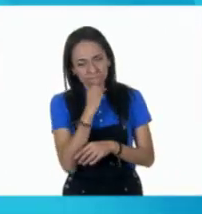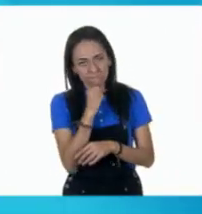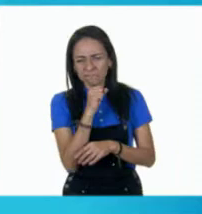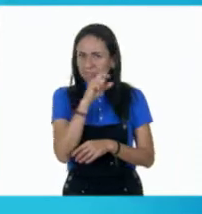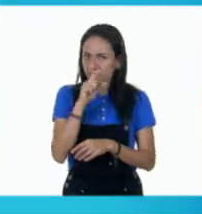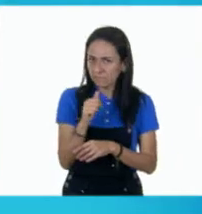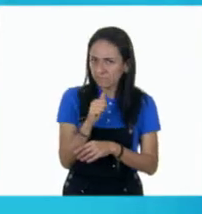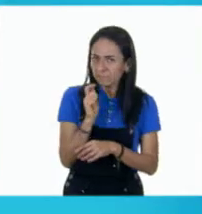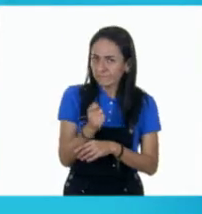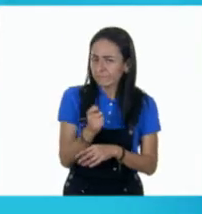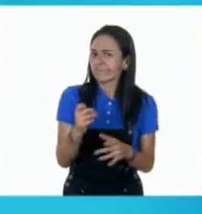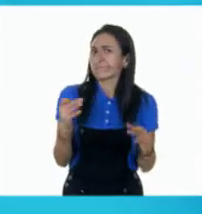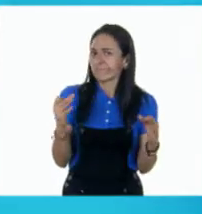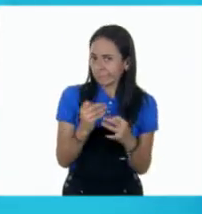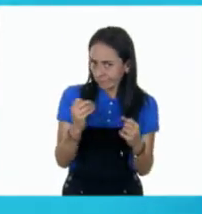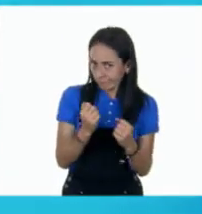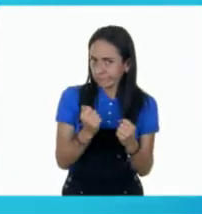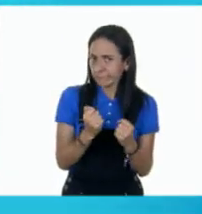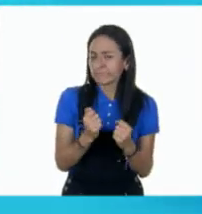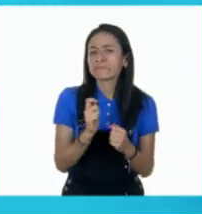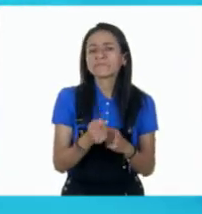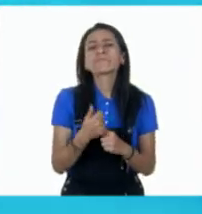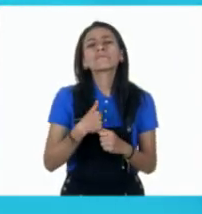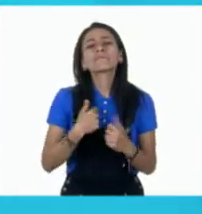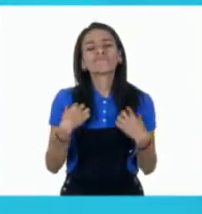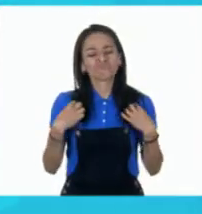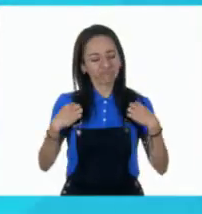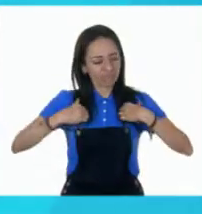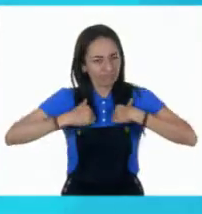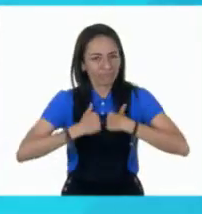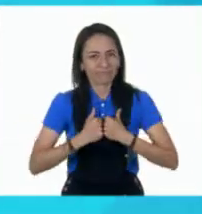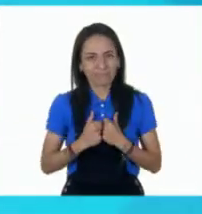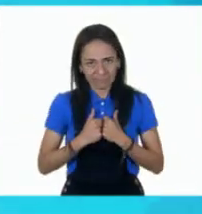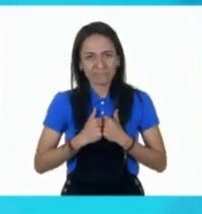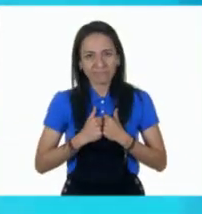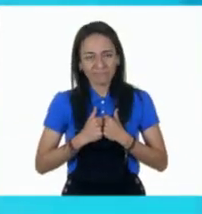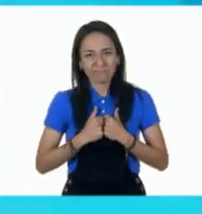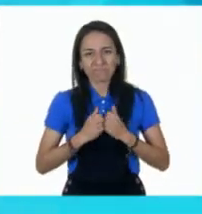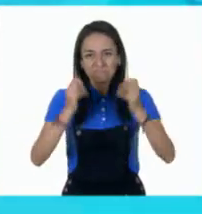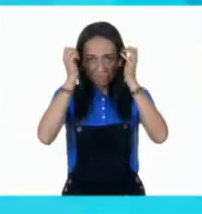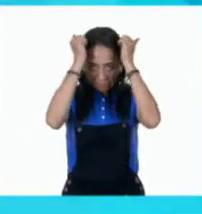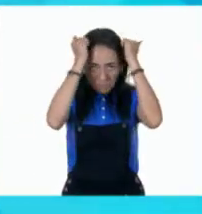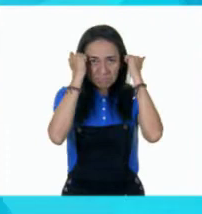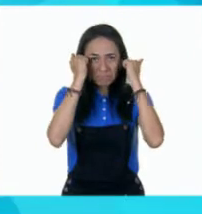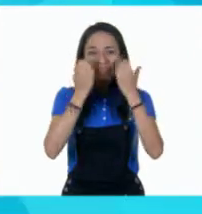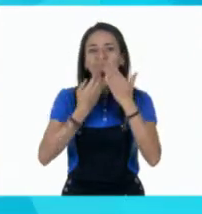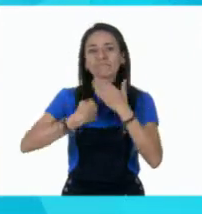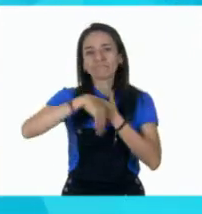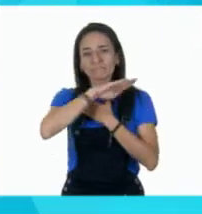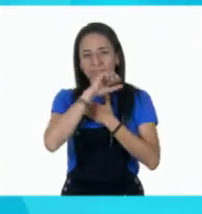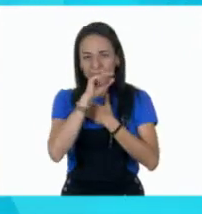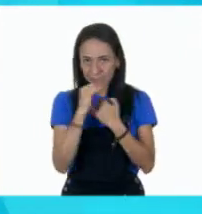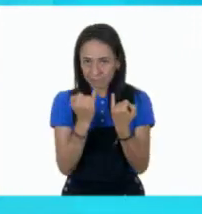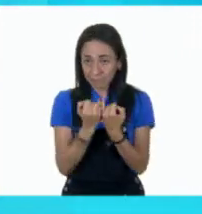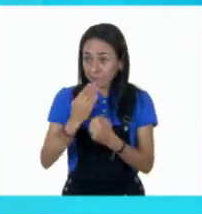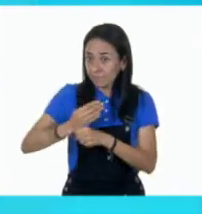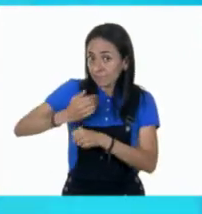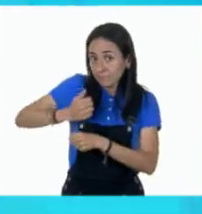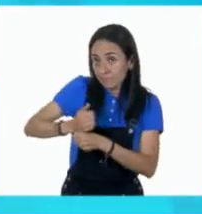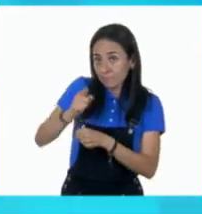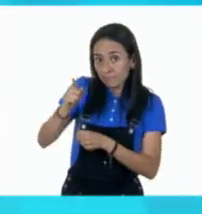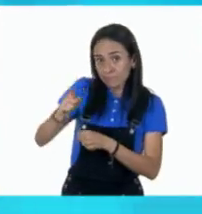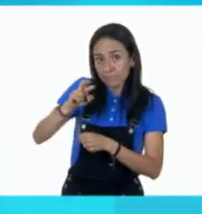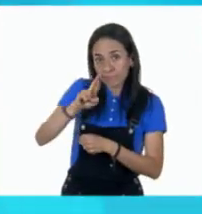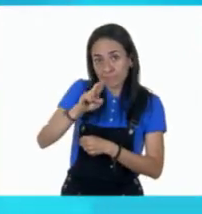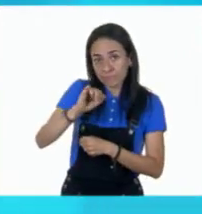frío. Yo me abrigo con una chamarra, gorro y bufanda. Mi bisabuelo Ricardo